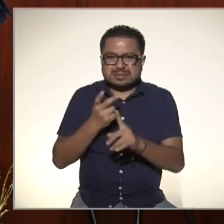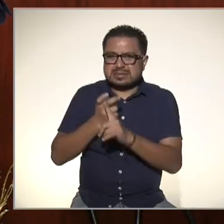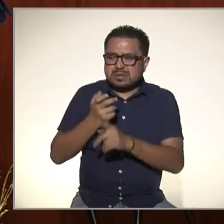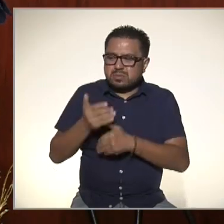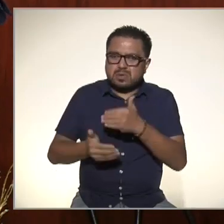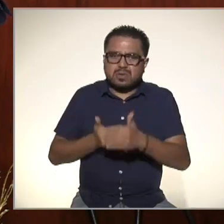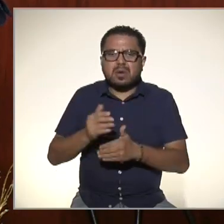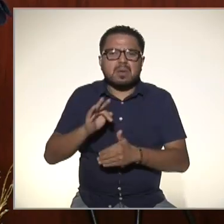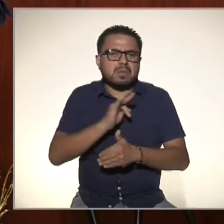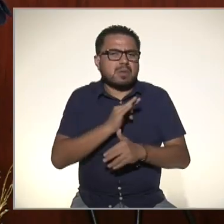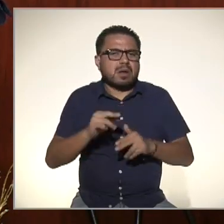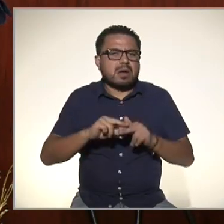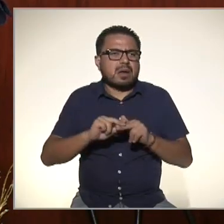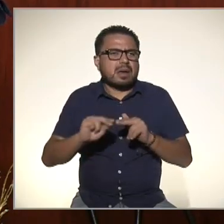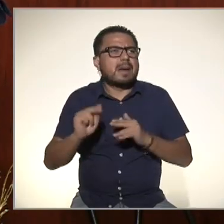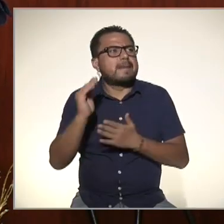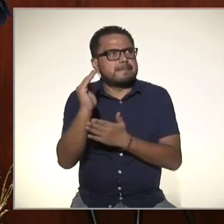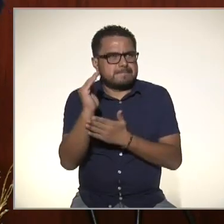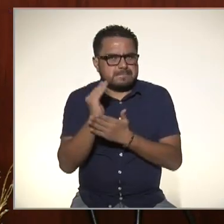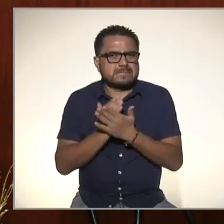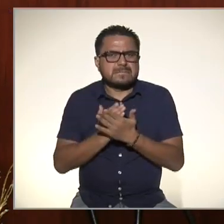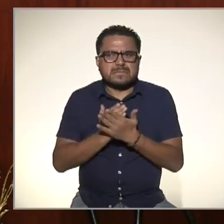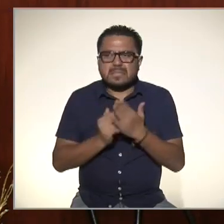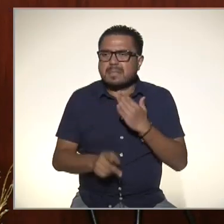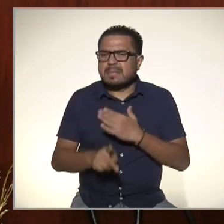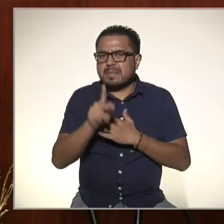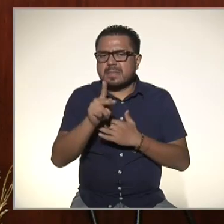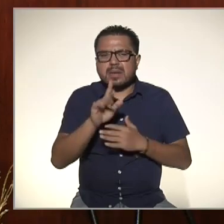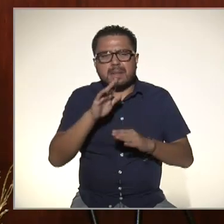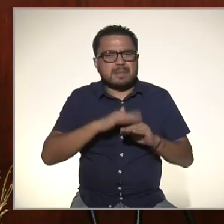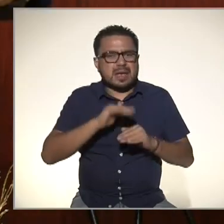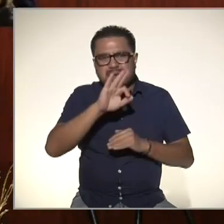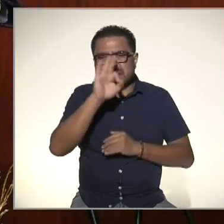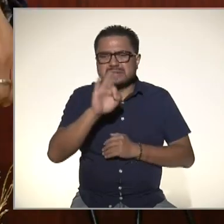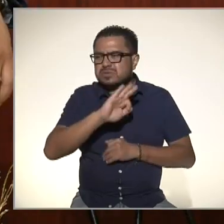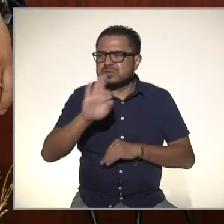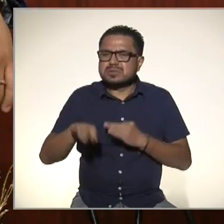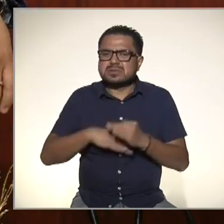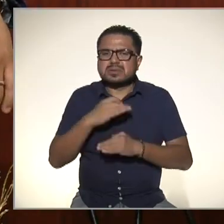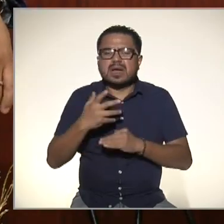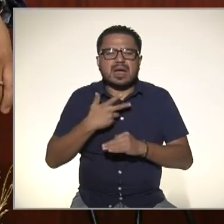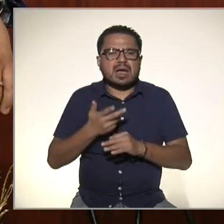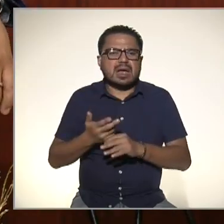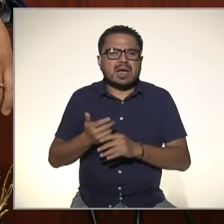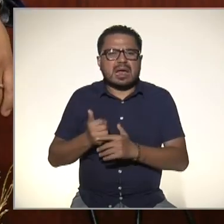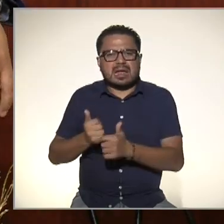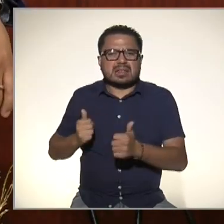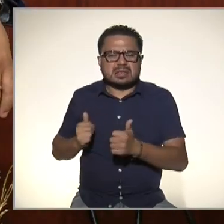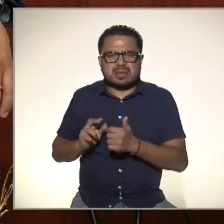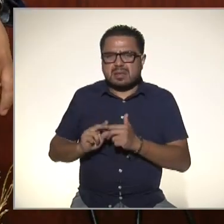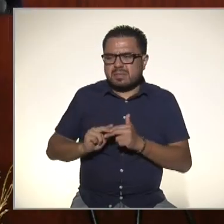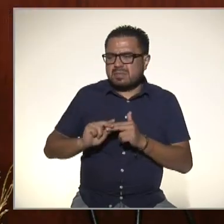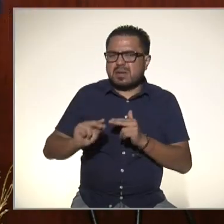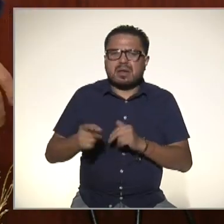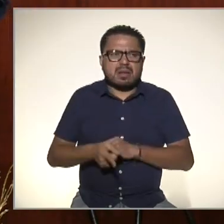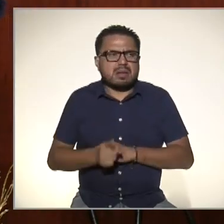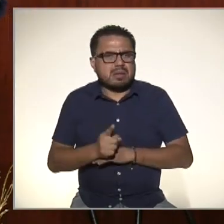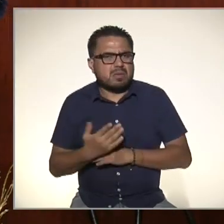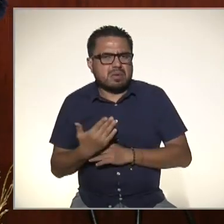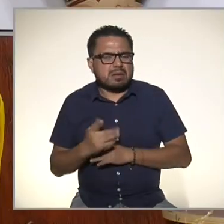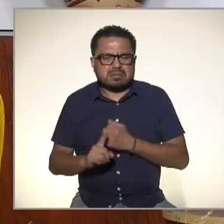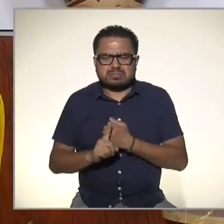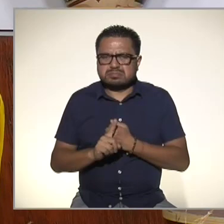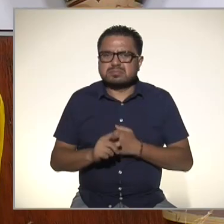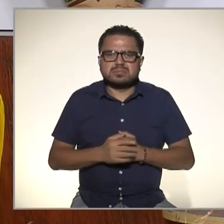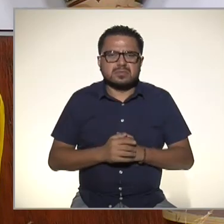pueden eyacular una menor cantidad, pero un buen porcentaje tienen la eyaculación retrógrada, pero no disfunción eréctil.